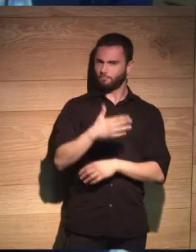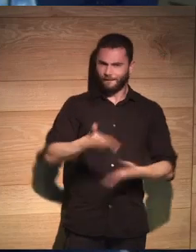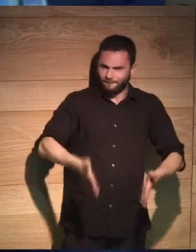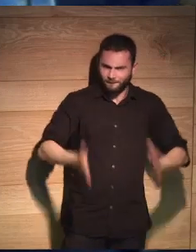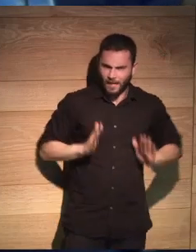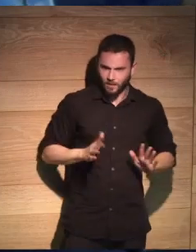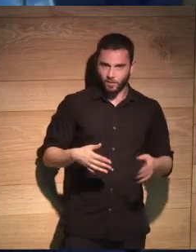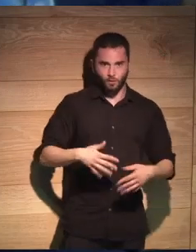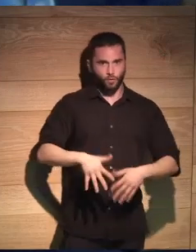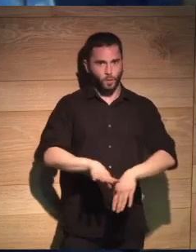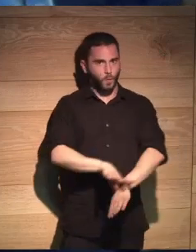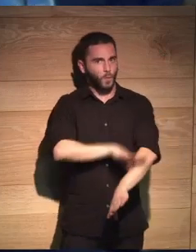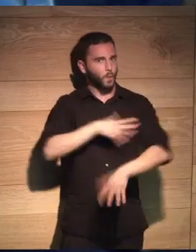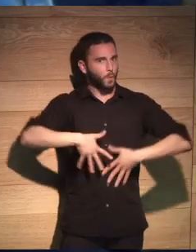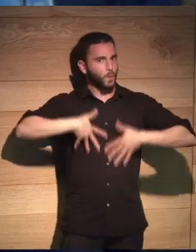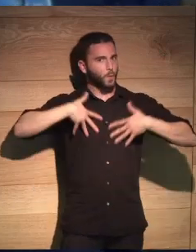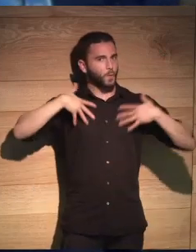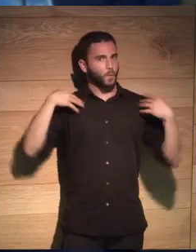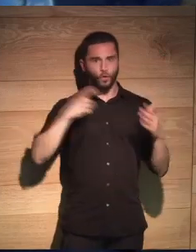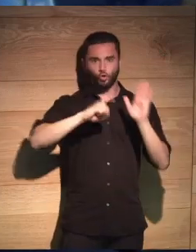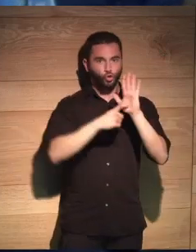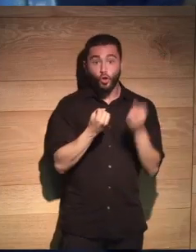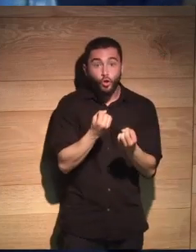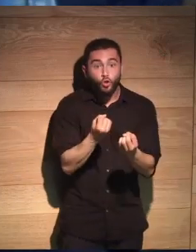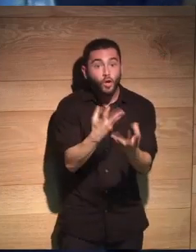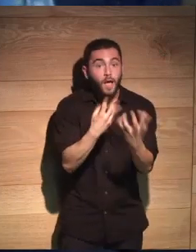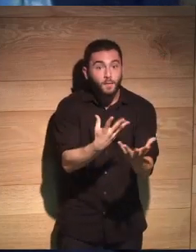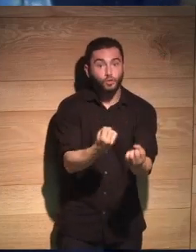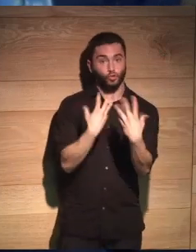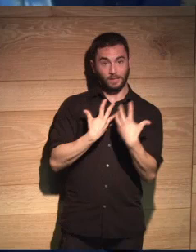conmovedor y fascinante todo lo que habéis contado,